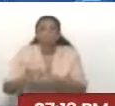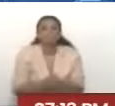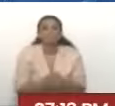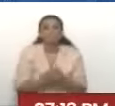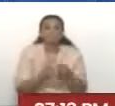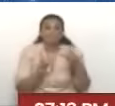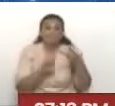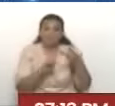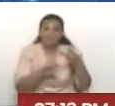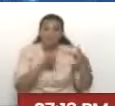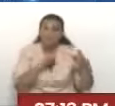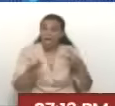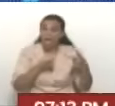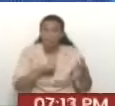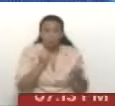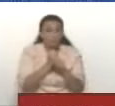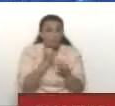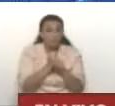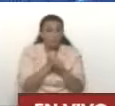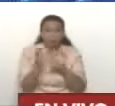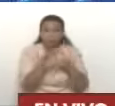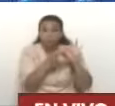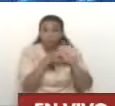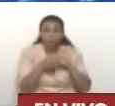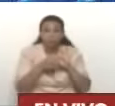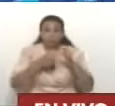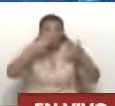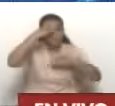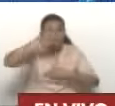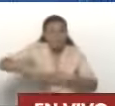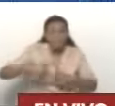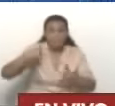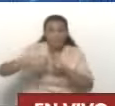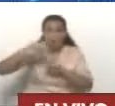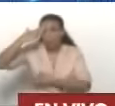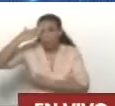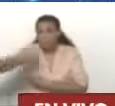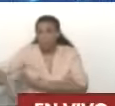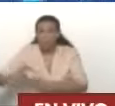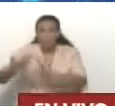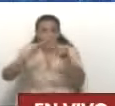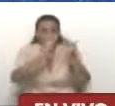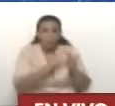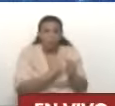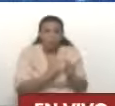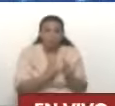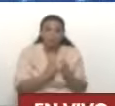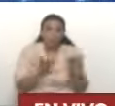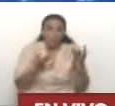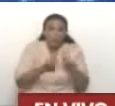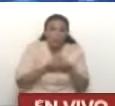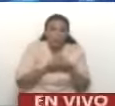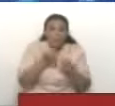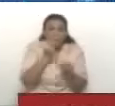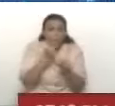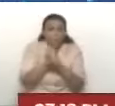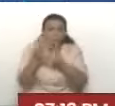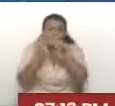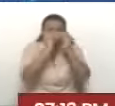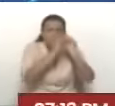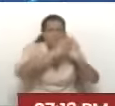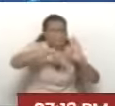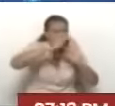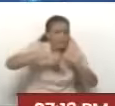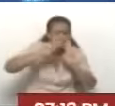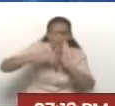Bricomiles, acción unitaria cívico-militar, las comunidades con la Fuerza Armada reparando,